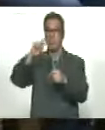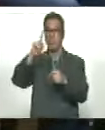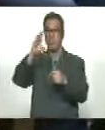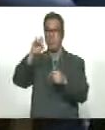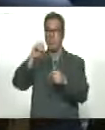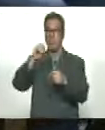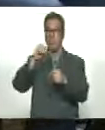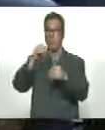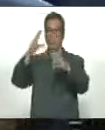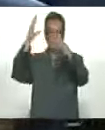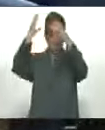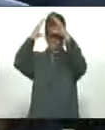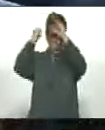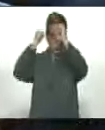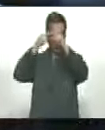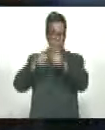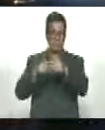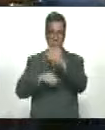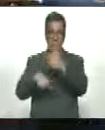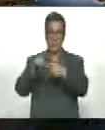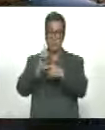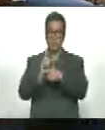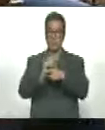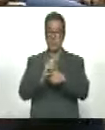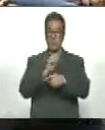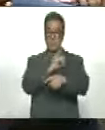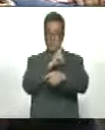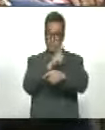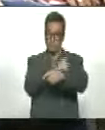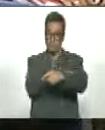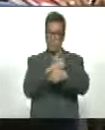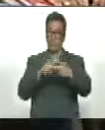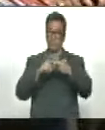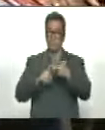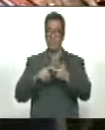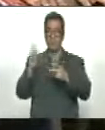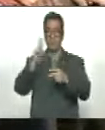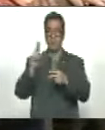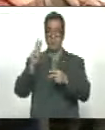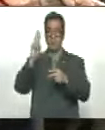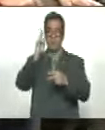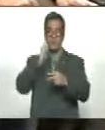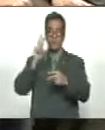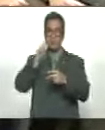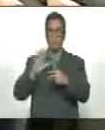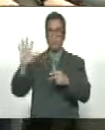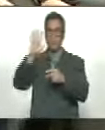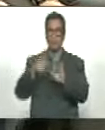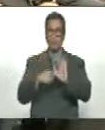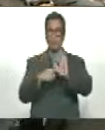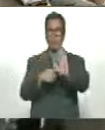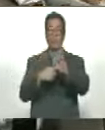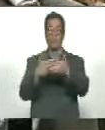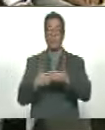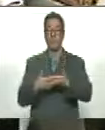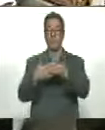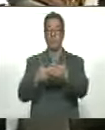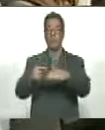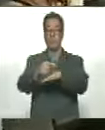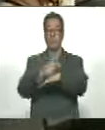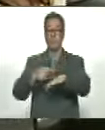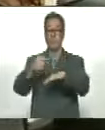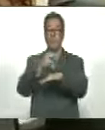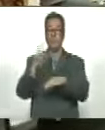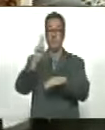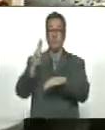Mateo como embajador extraordinario y plenipotenciario de la República Bolivariana de Venezuela ante el gobierno